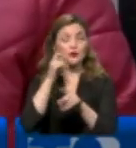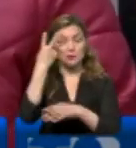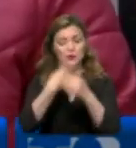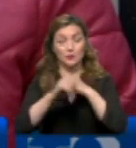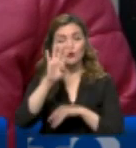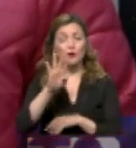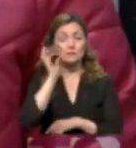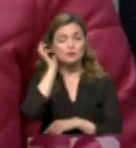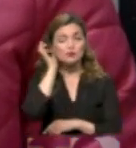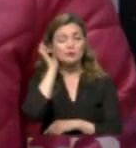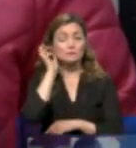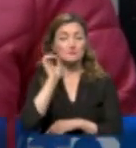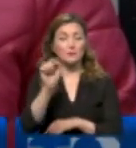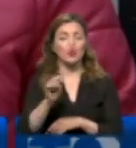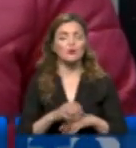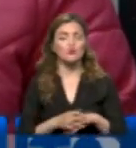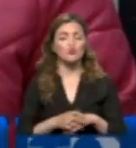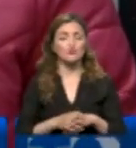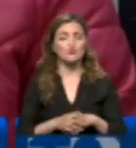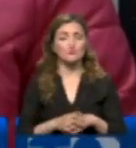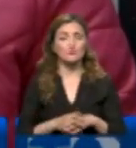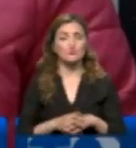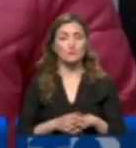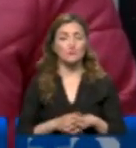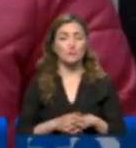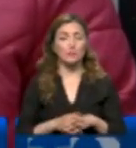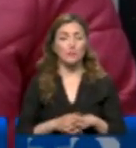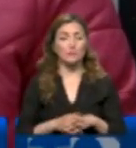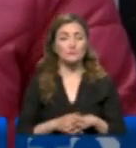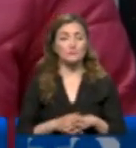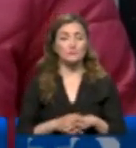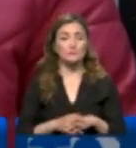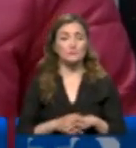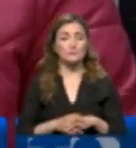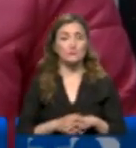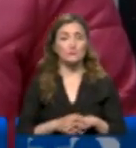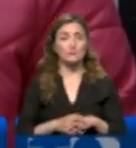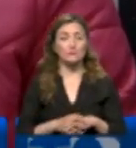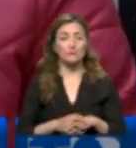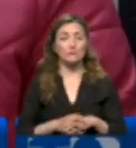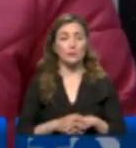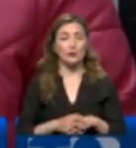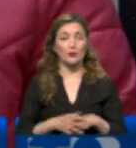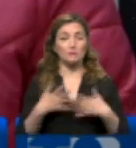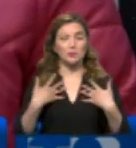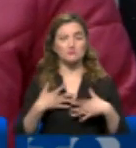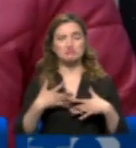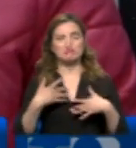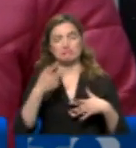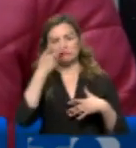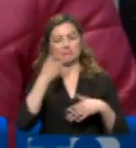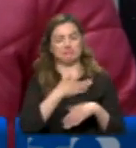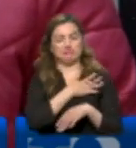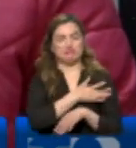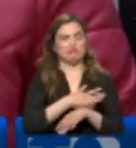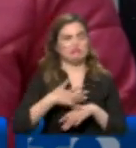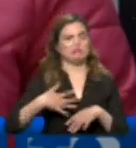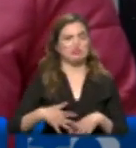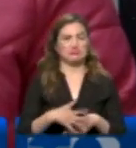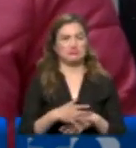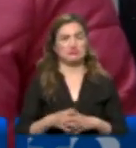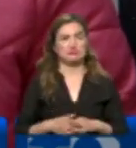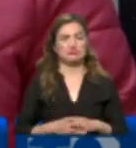les tocaba, lo que les pasaba, por ejemplo, cómo es que él tiene, les pasaba por el cuerpo de ellas, es que les